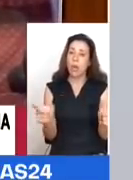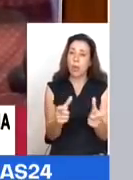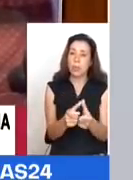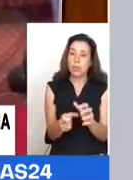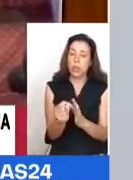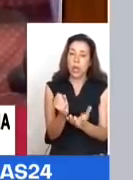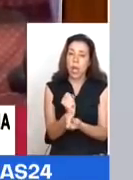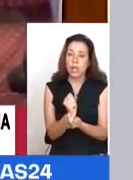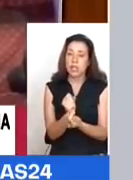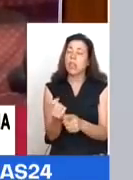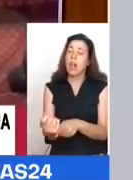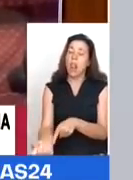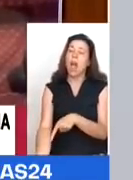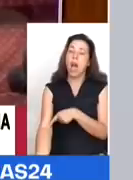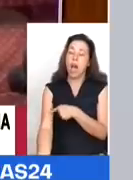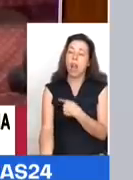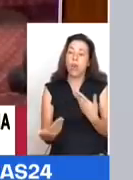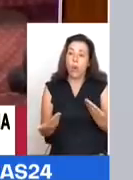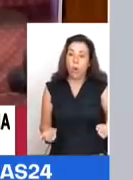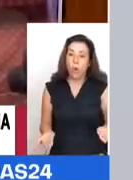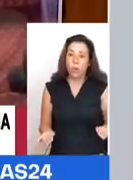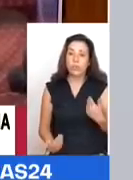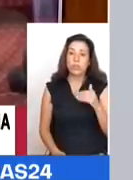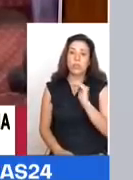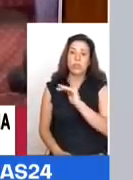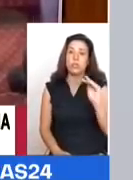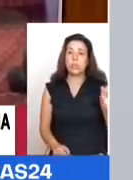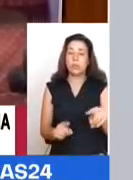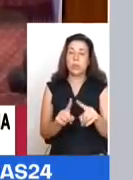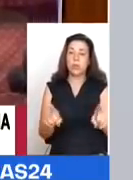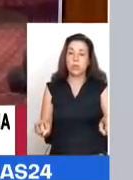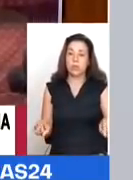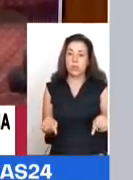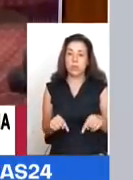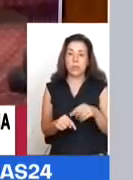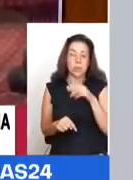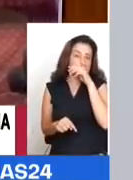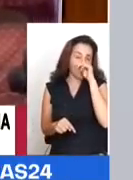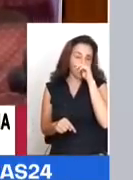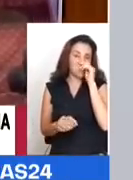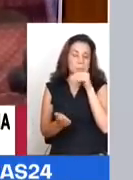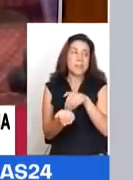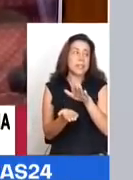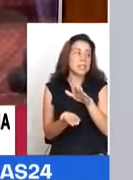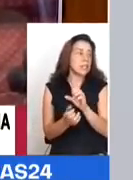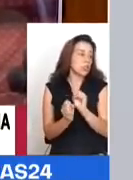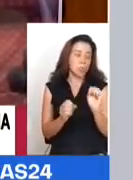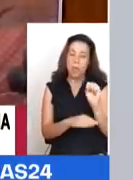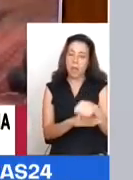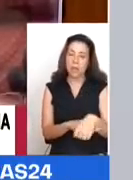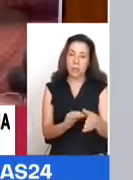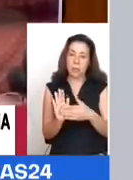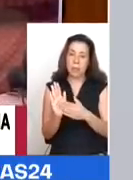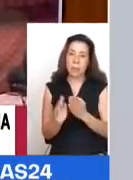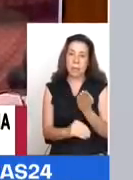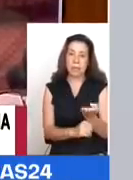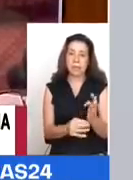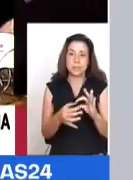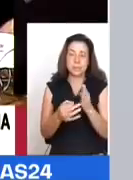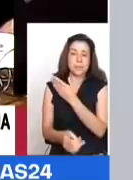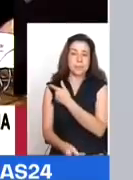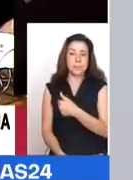se incorpore al artículo primero, las disposiciones de la presente ley entrarán en vigencia a partir del primer día del